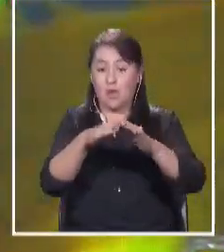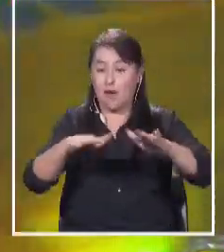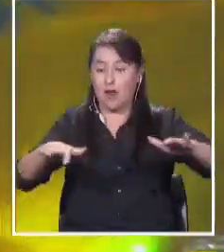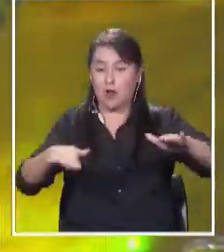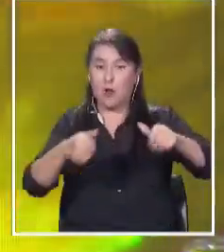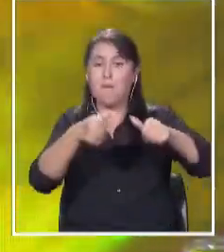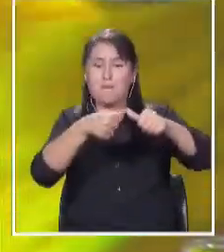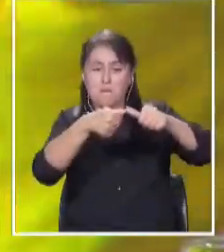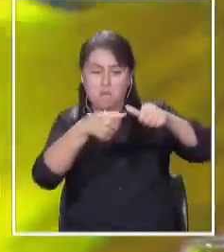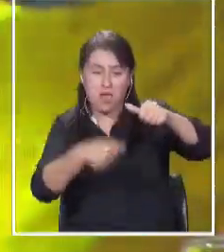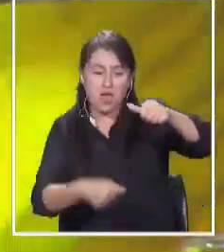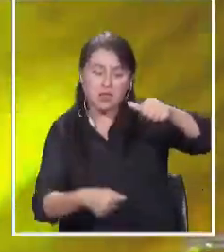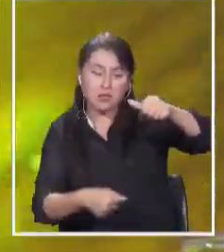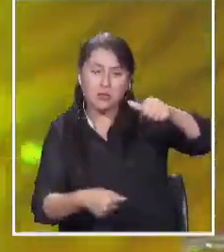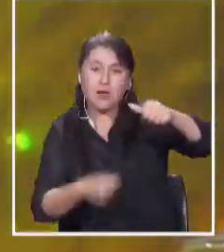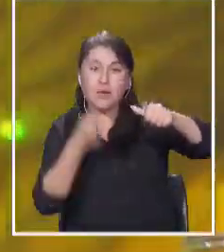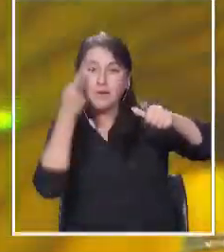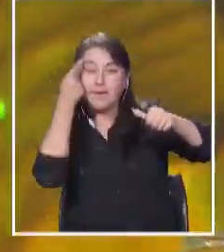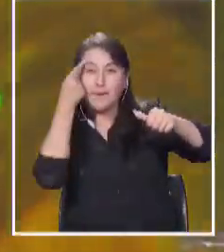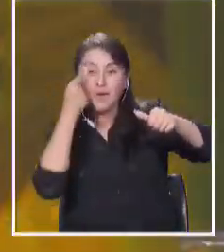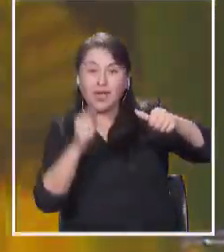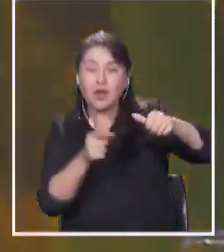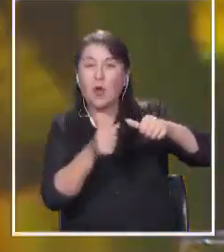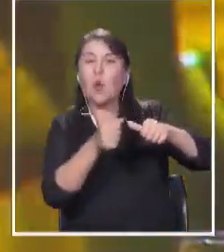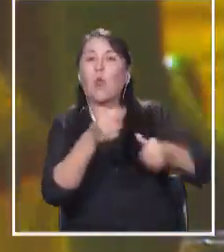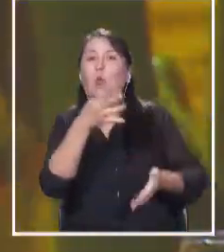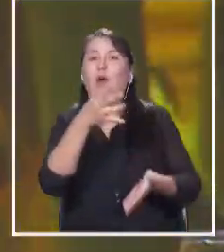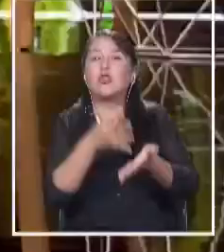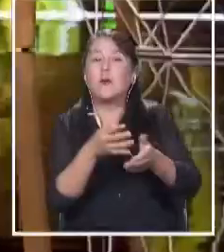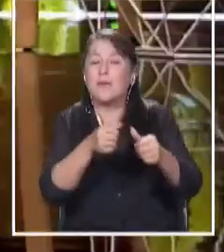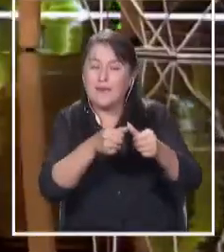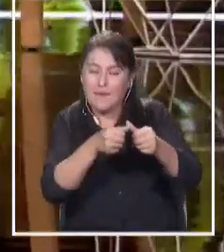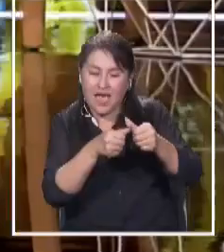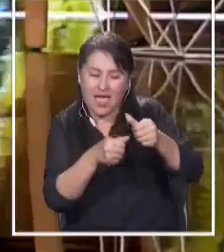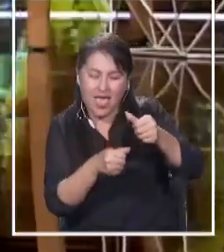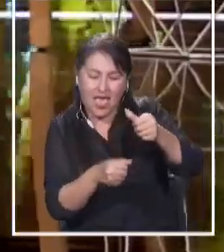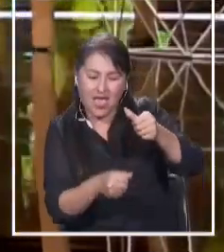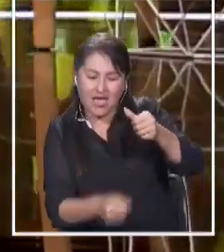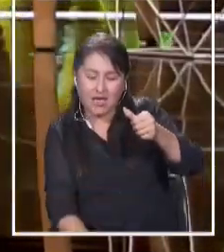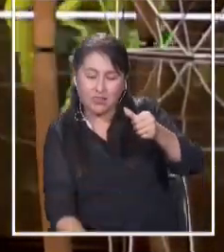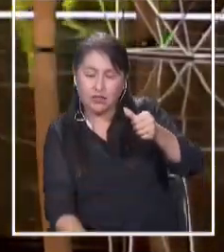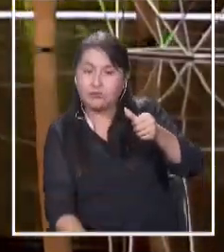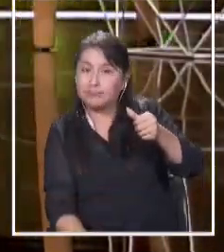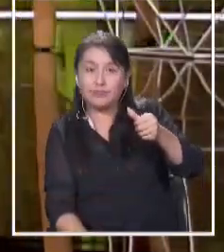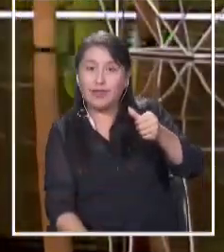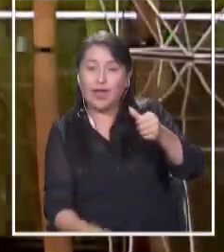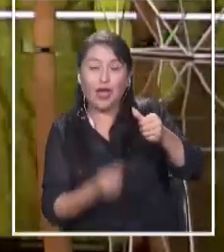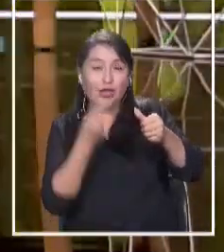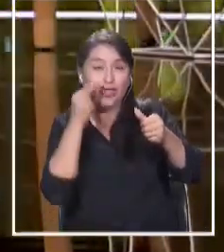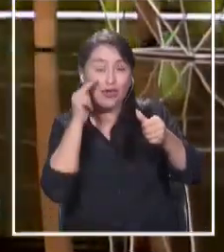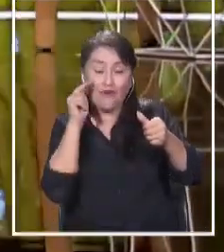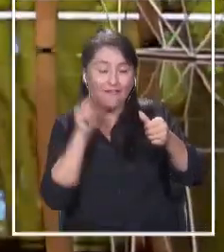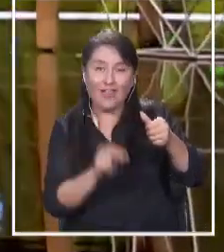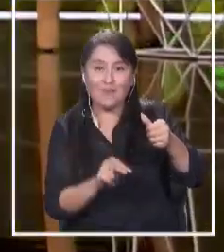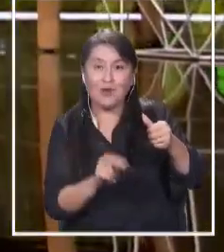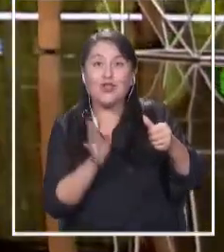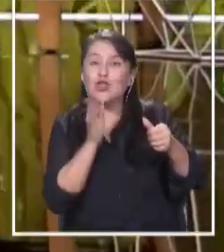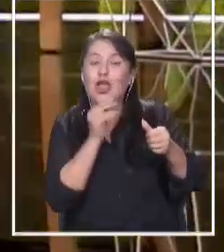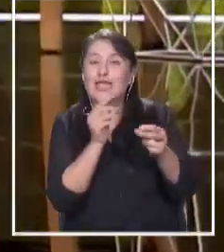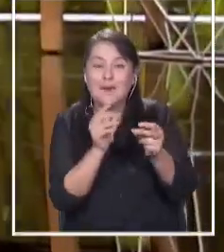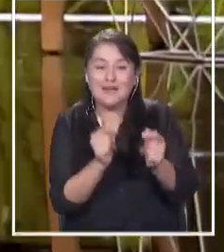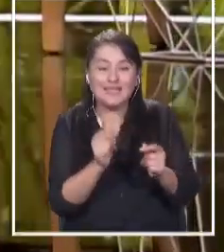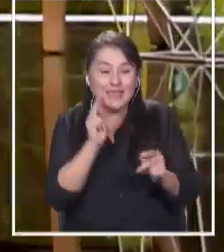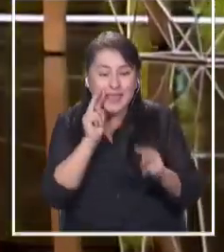por lo tanto en un océano que tiene 4.000 metros de profundidad es un mundo que no vemos, que no tenemos la capacidad de